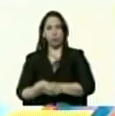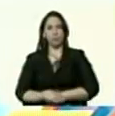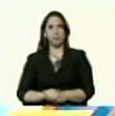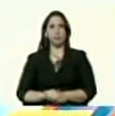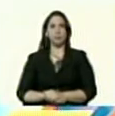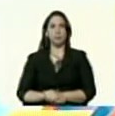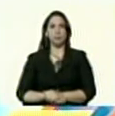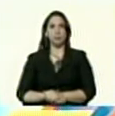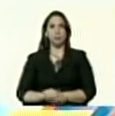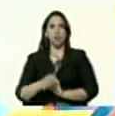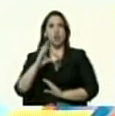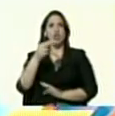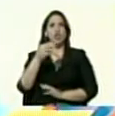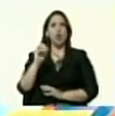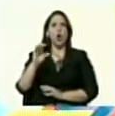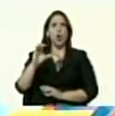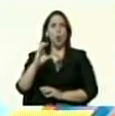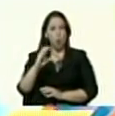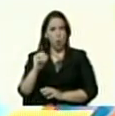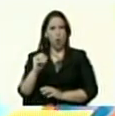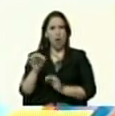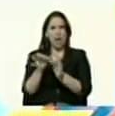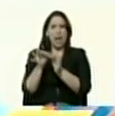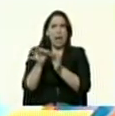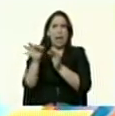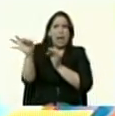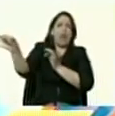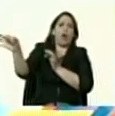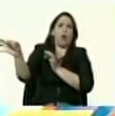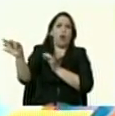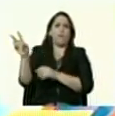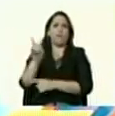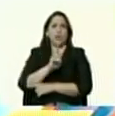El Chocó es bien lejos de Venezuela, bien lejos, ¿verdad?